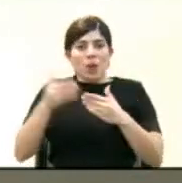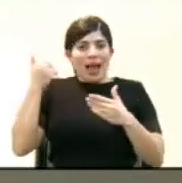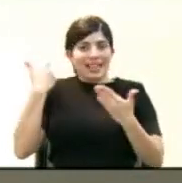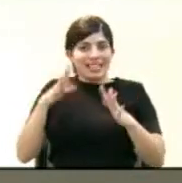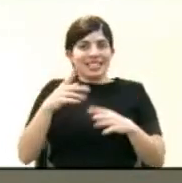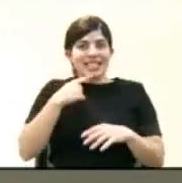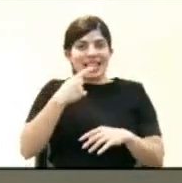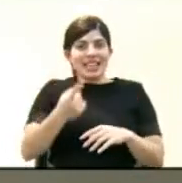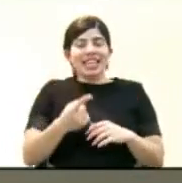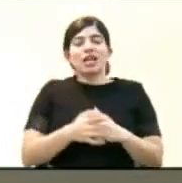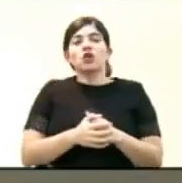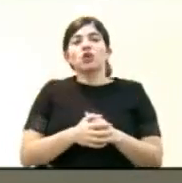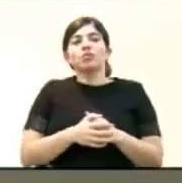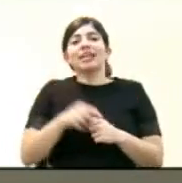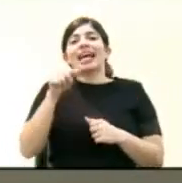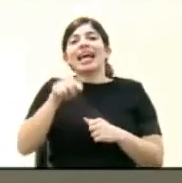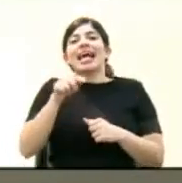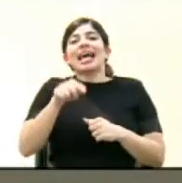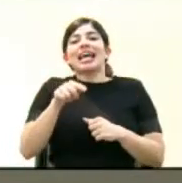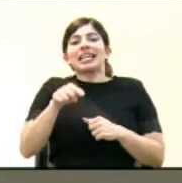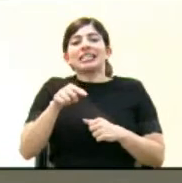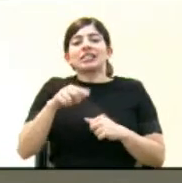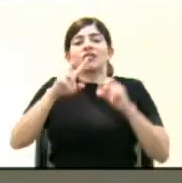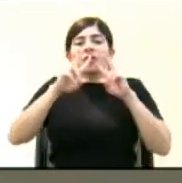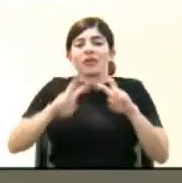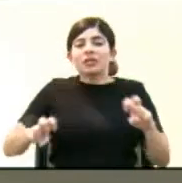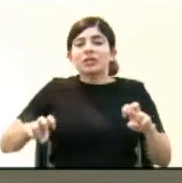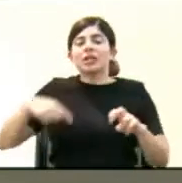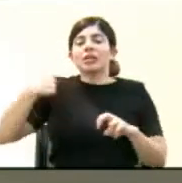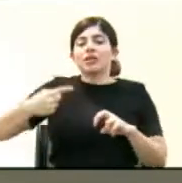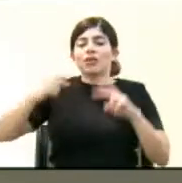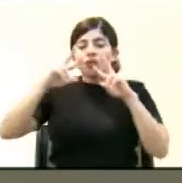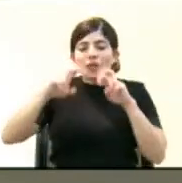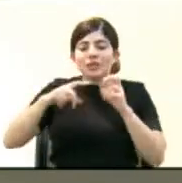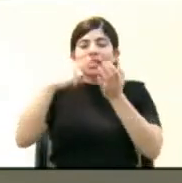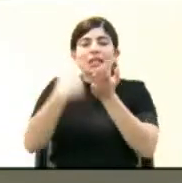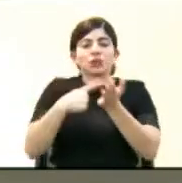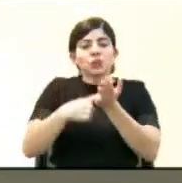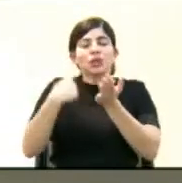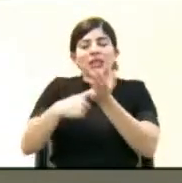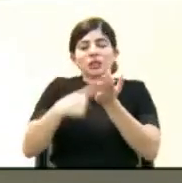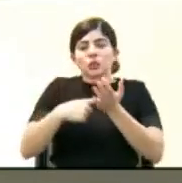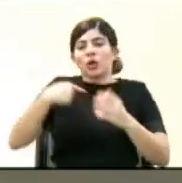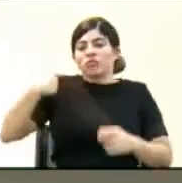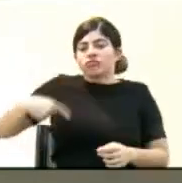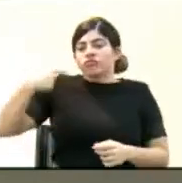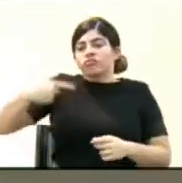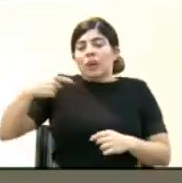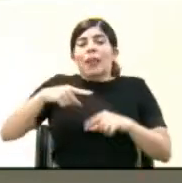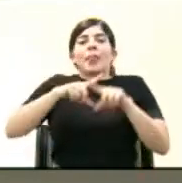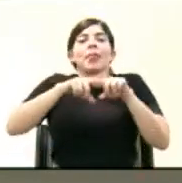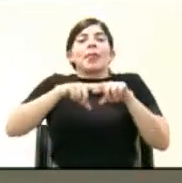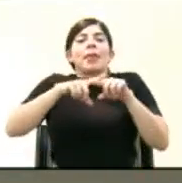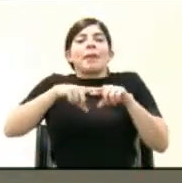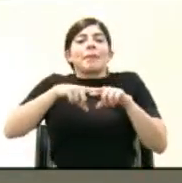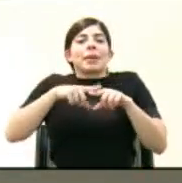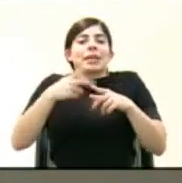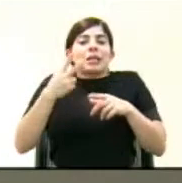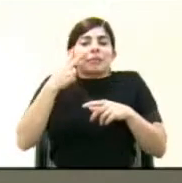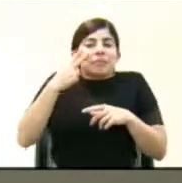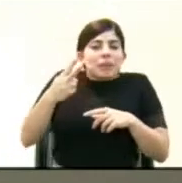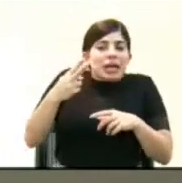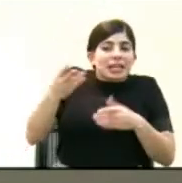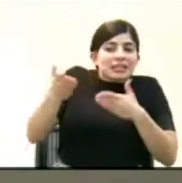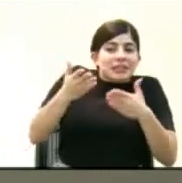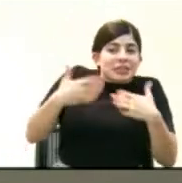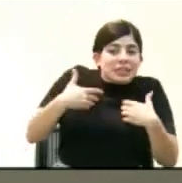anteriormente, esto está en constante revisión y en constante discusión, dependiendo de lo que pase y de cómo se comporten tanto